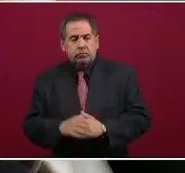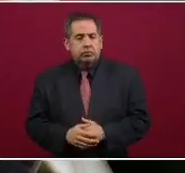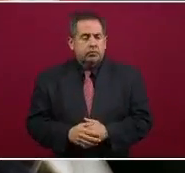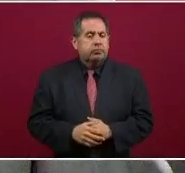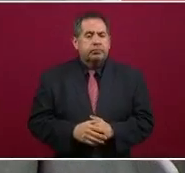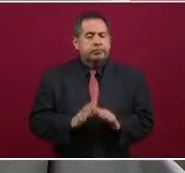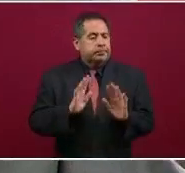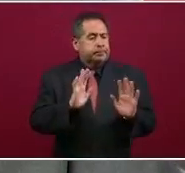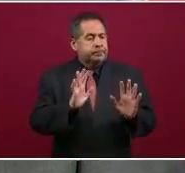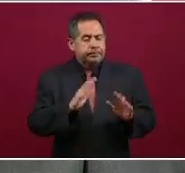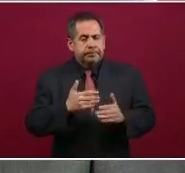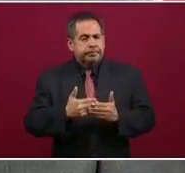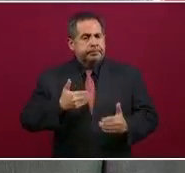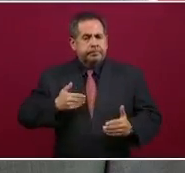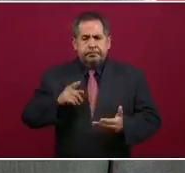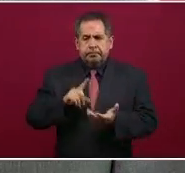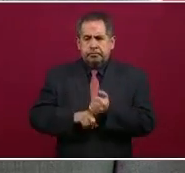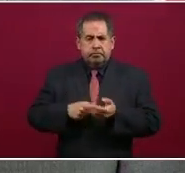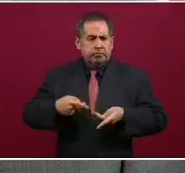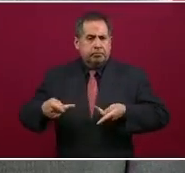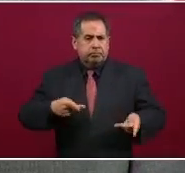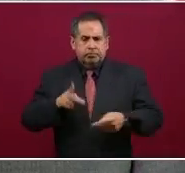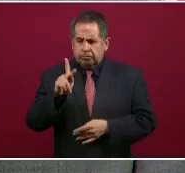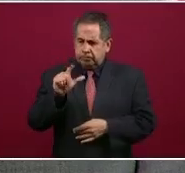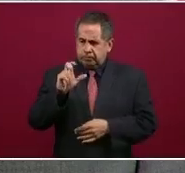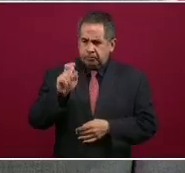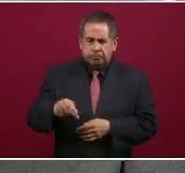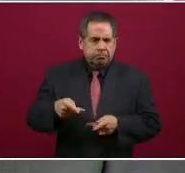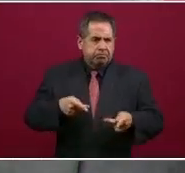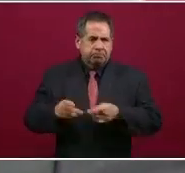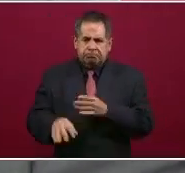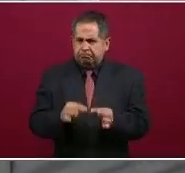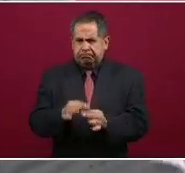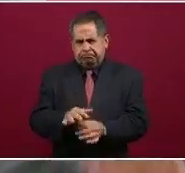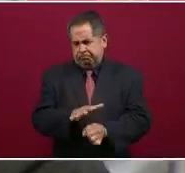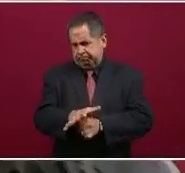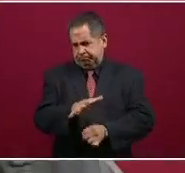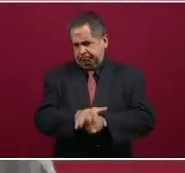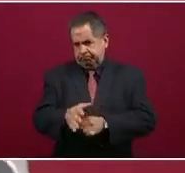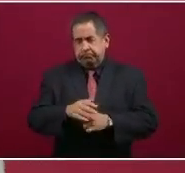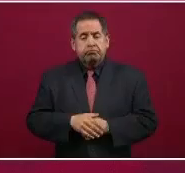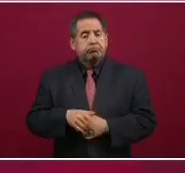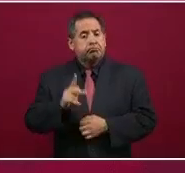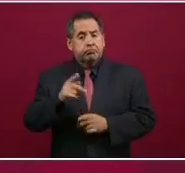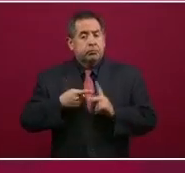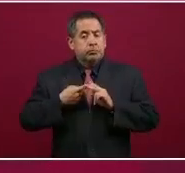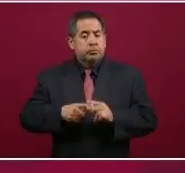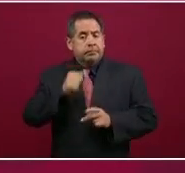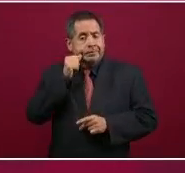ya tenemos un plan que ha venido